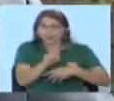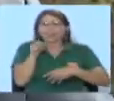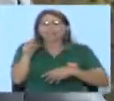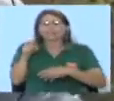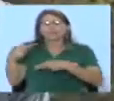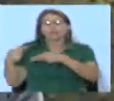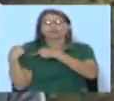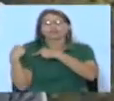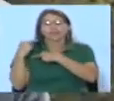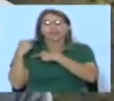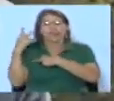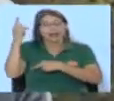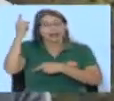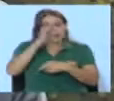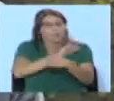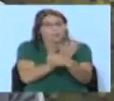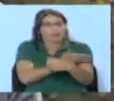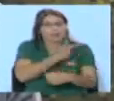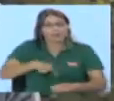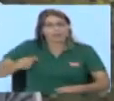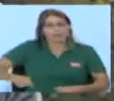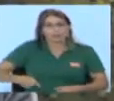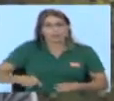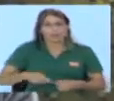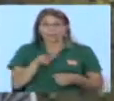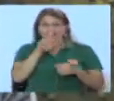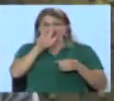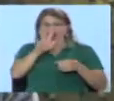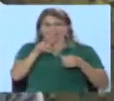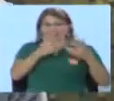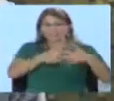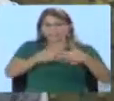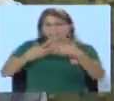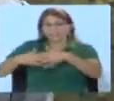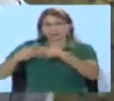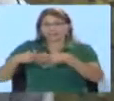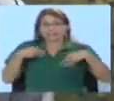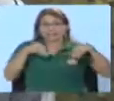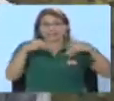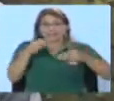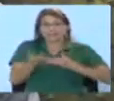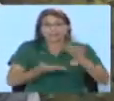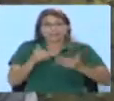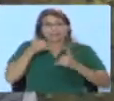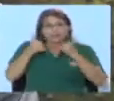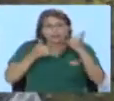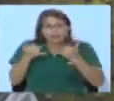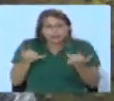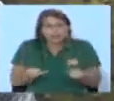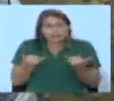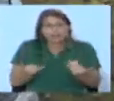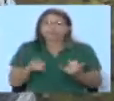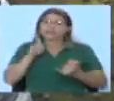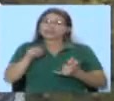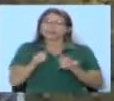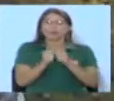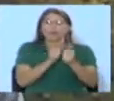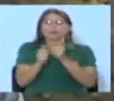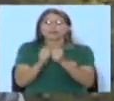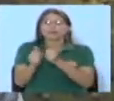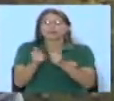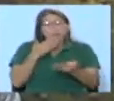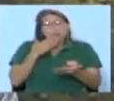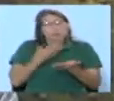Poder Ejecutivo. Los tres operadores actuales lo que tienen que hacer es competir y hacer un muy buen servicio para poder tener a sus